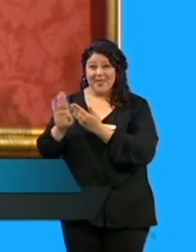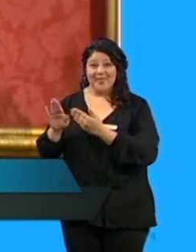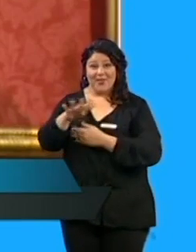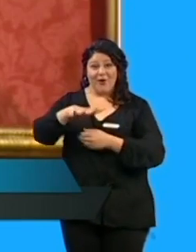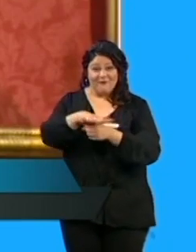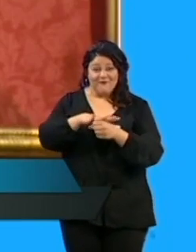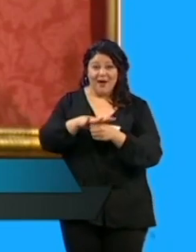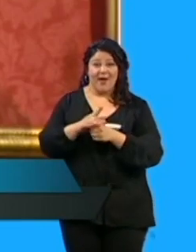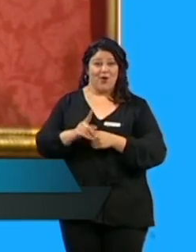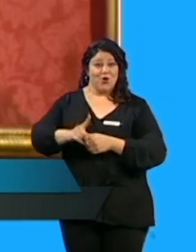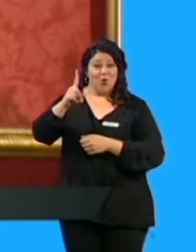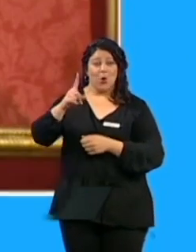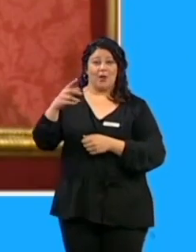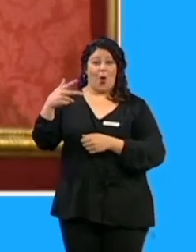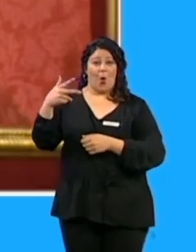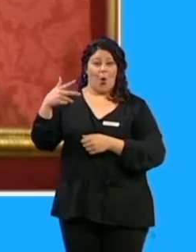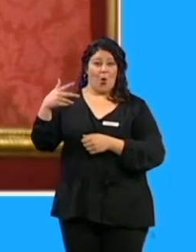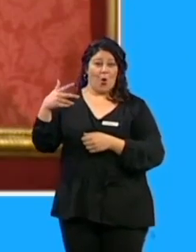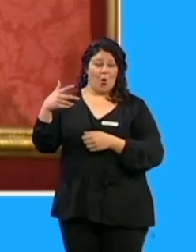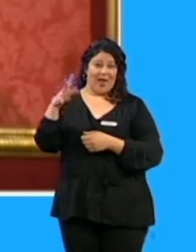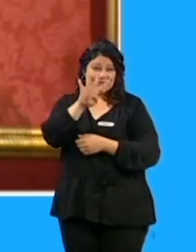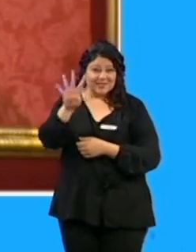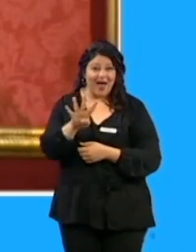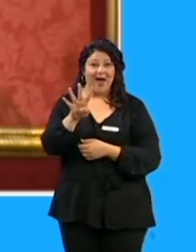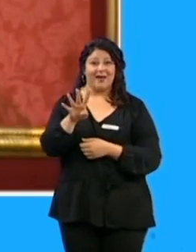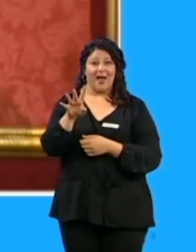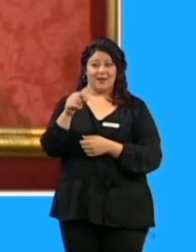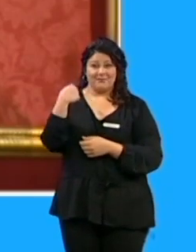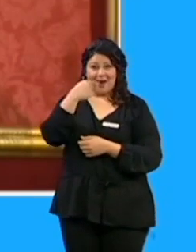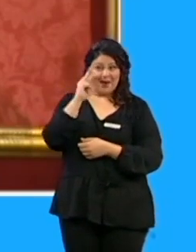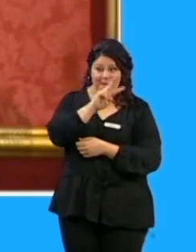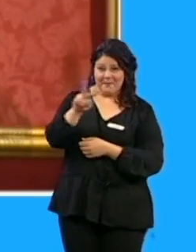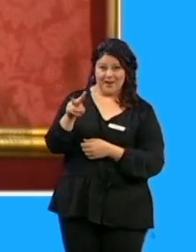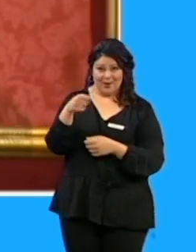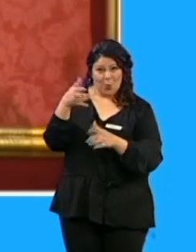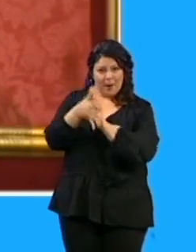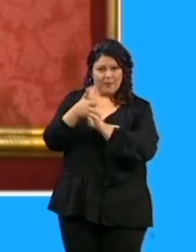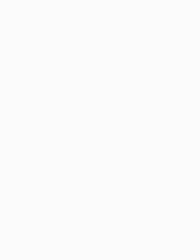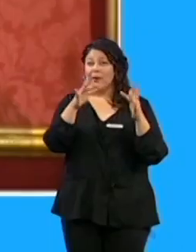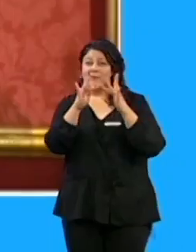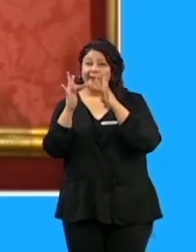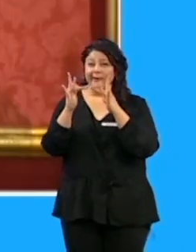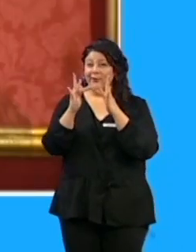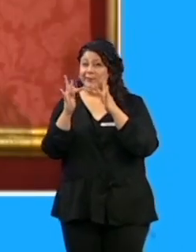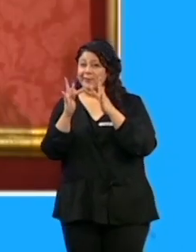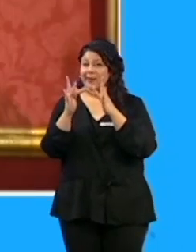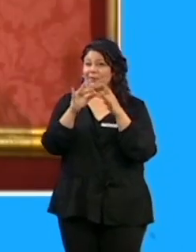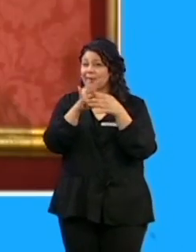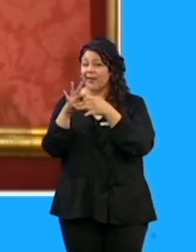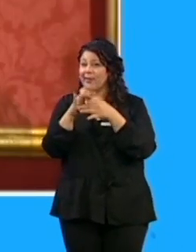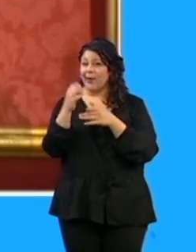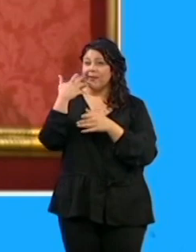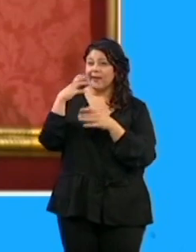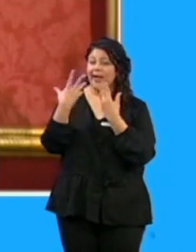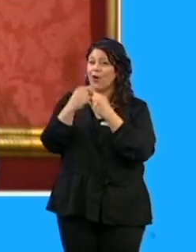o de Azagrande o de Chana y le explica las maravillas de su gestión para luchar contra los cortes de luz. Va también y le explica a los hosteleros,